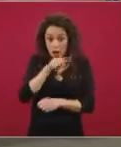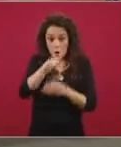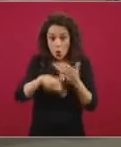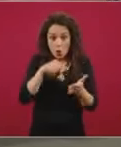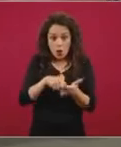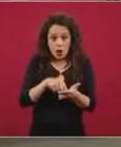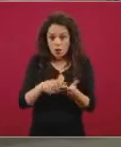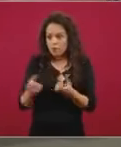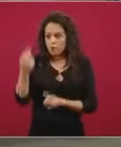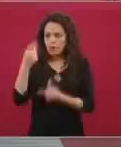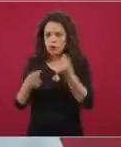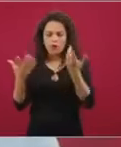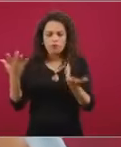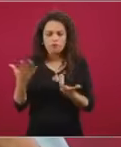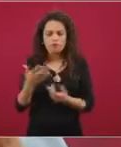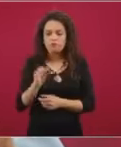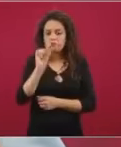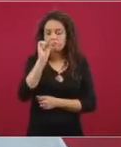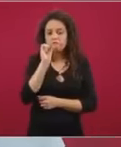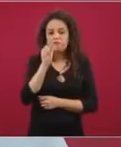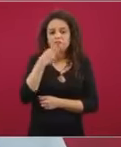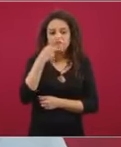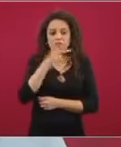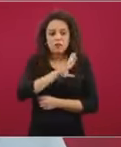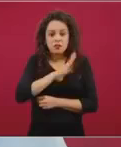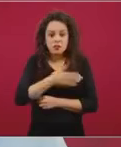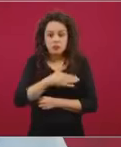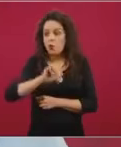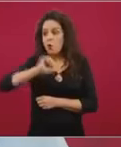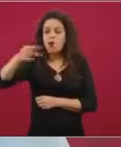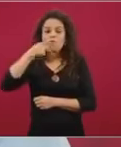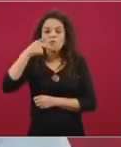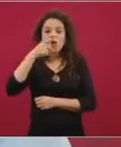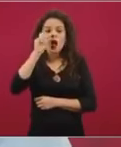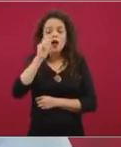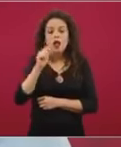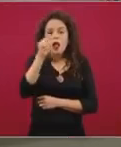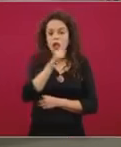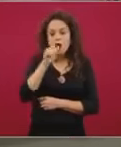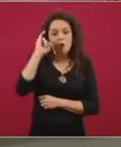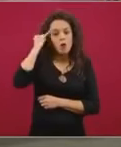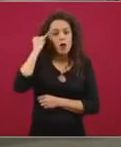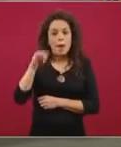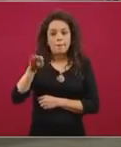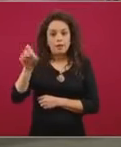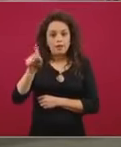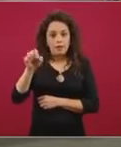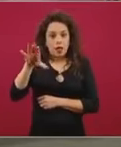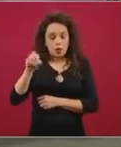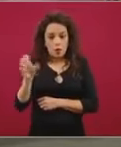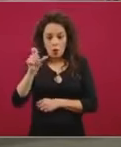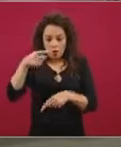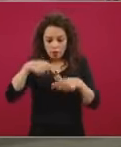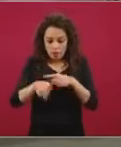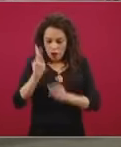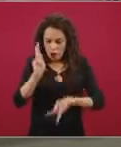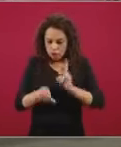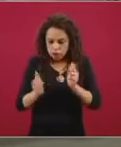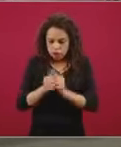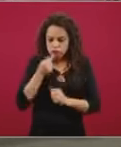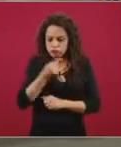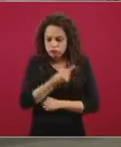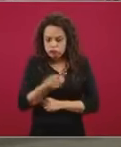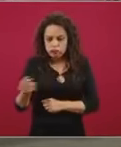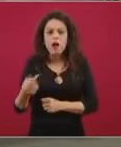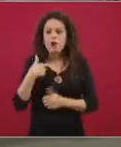hablaban español, muchos de ellos hablaban mixteco, venían de la montaña de Guerrero, y al empezar a hablar con esos niños y llevábamos libros